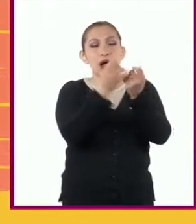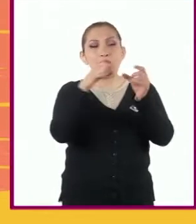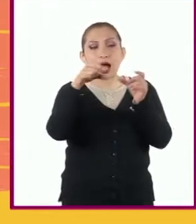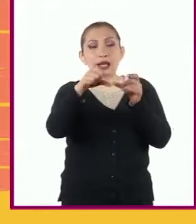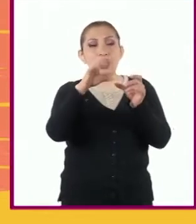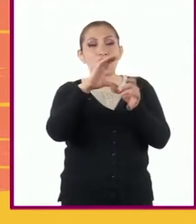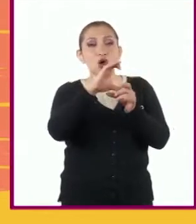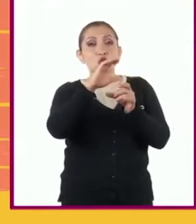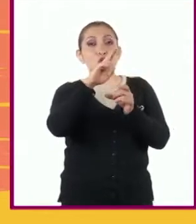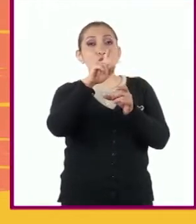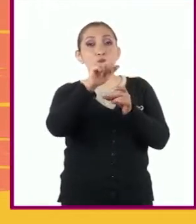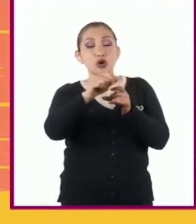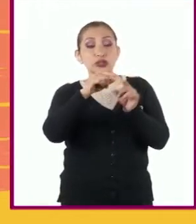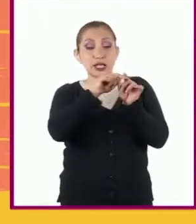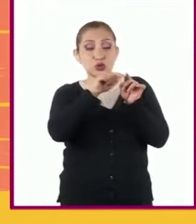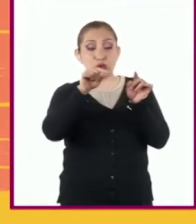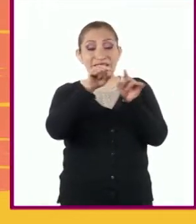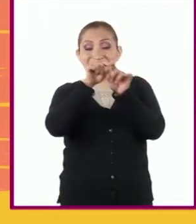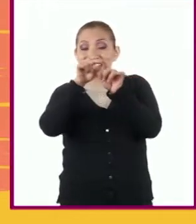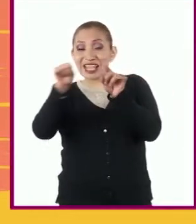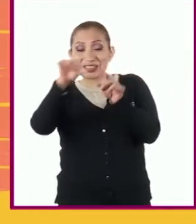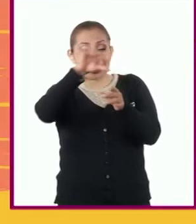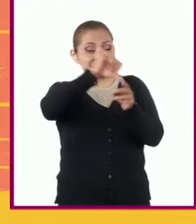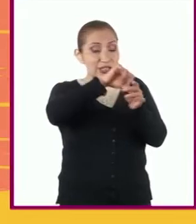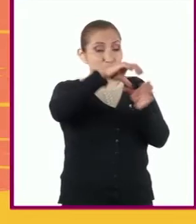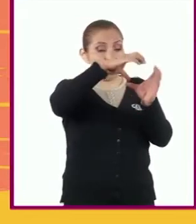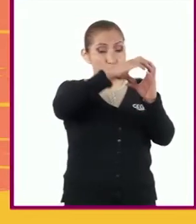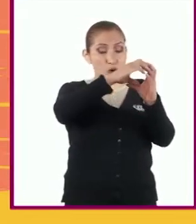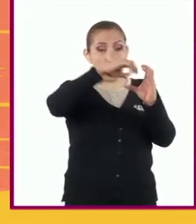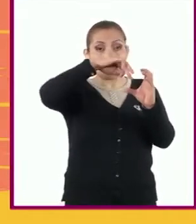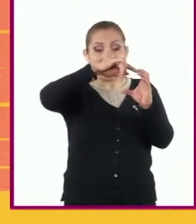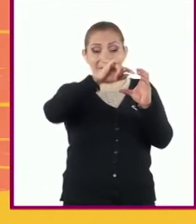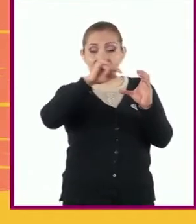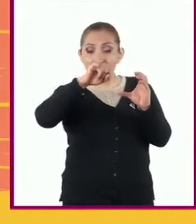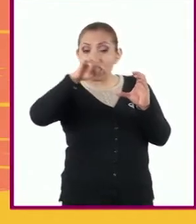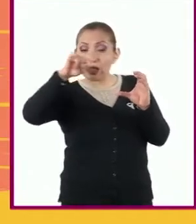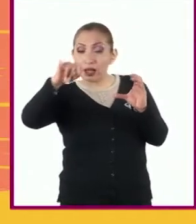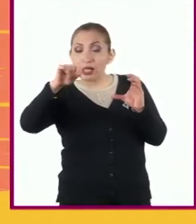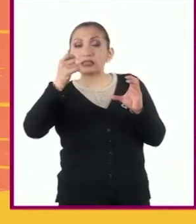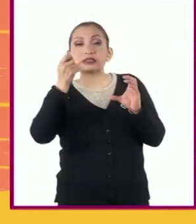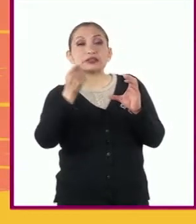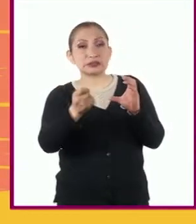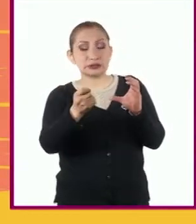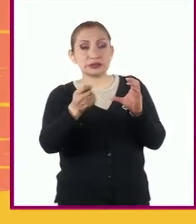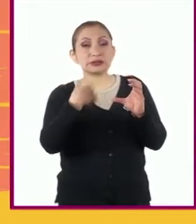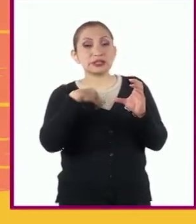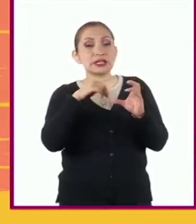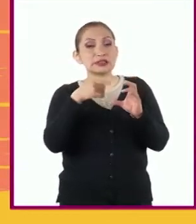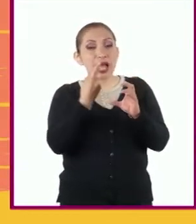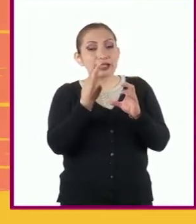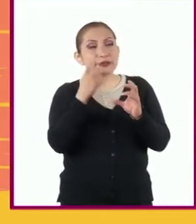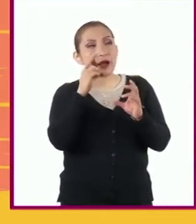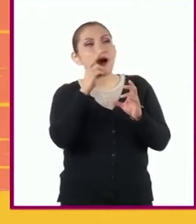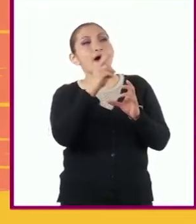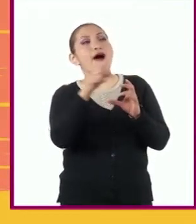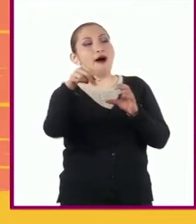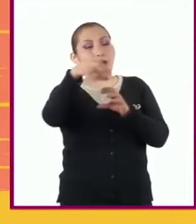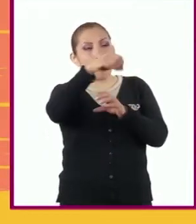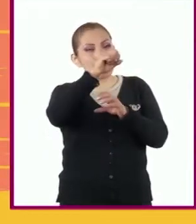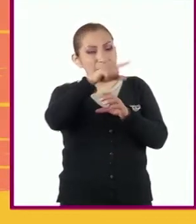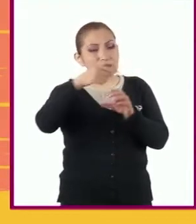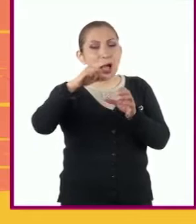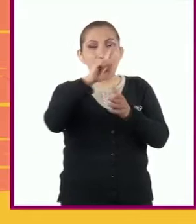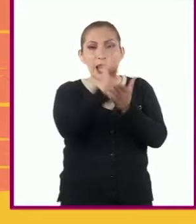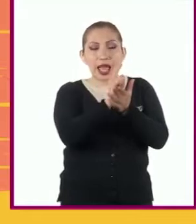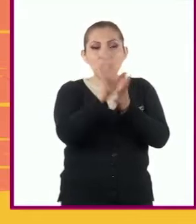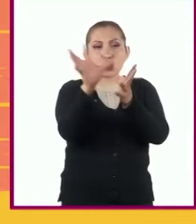los cubos de su distancia del centro de Marte, lo que evidentemente indica que están sometidas a la misma